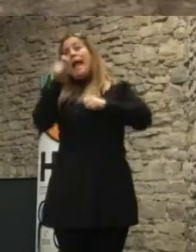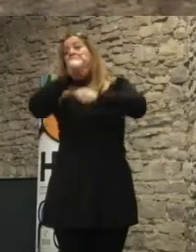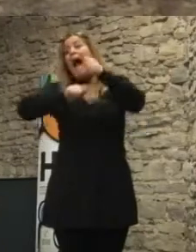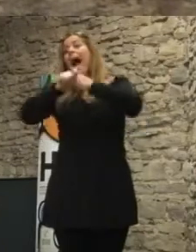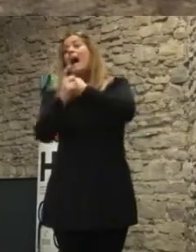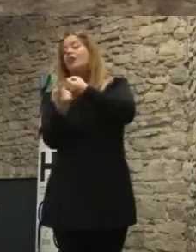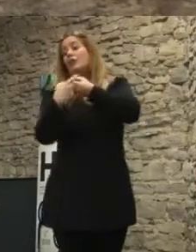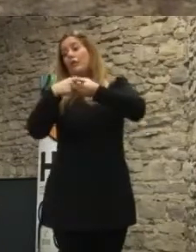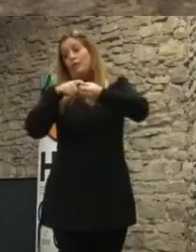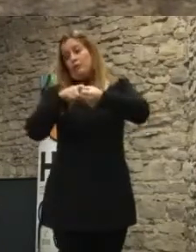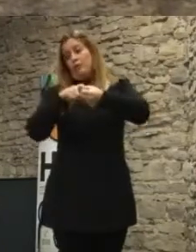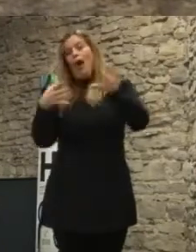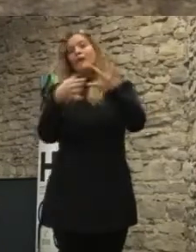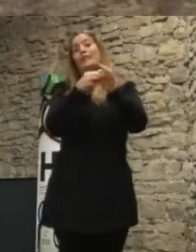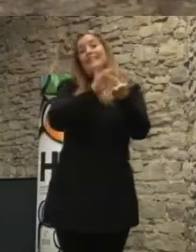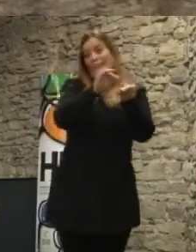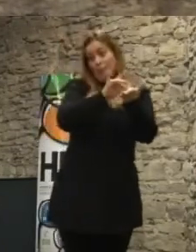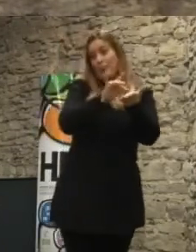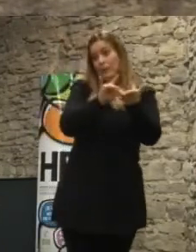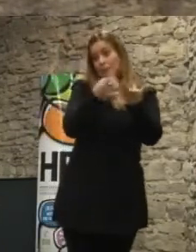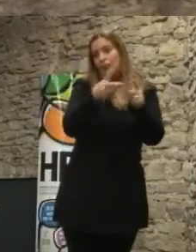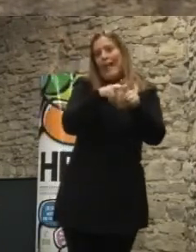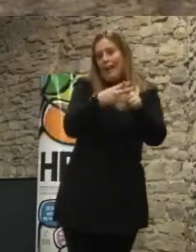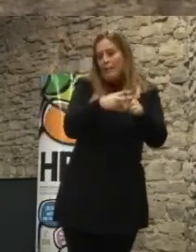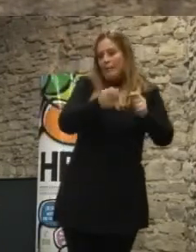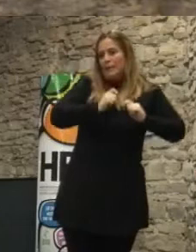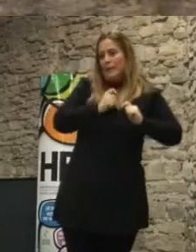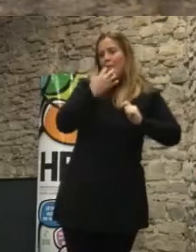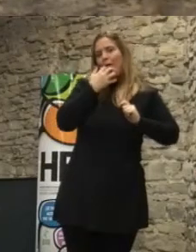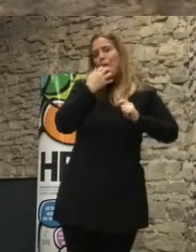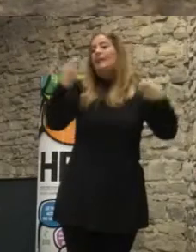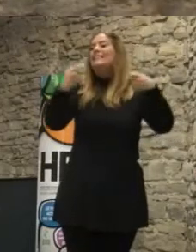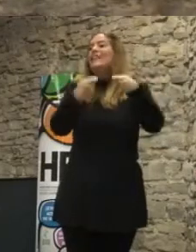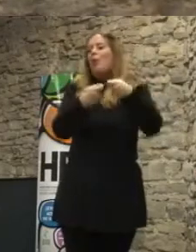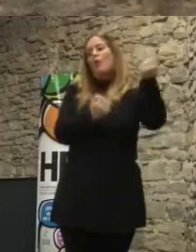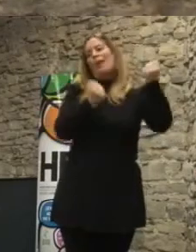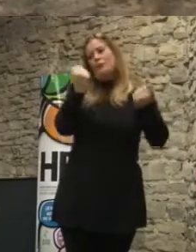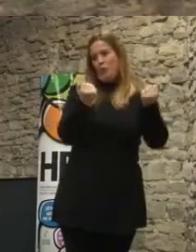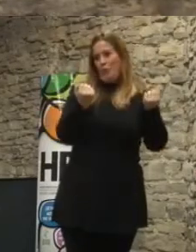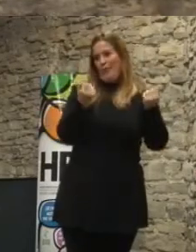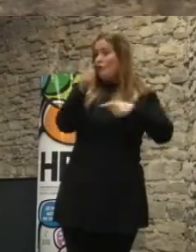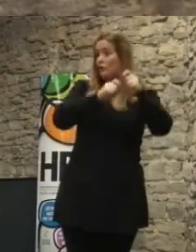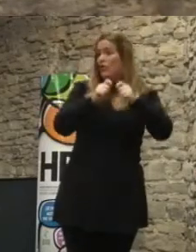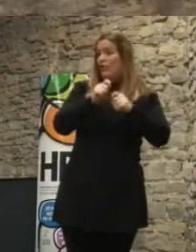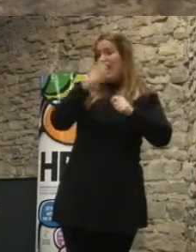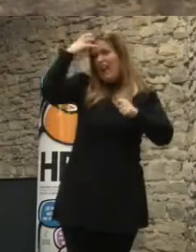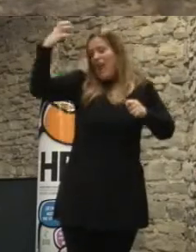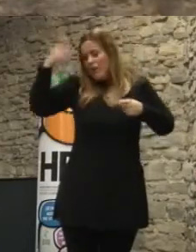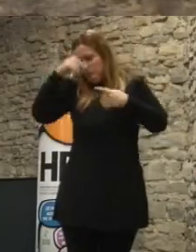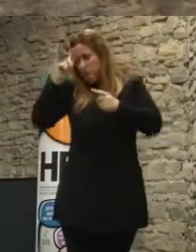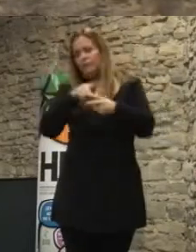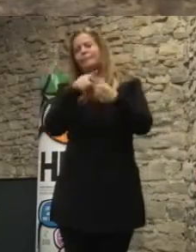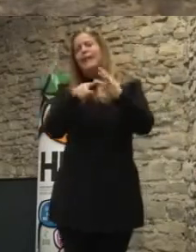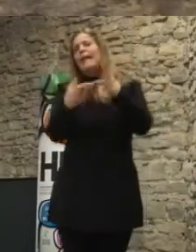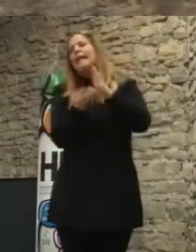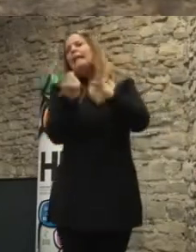instrumental asociado a servicios, el seguro del automóvil en el Real, no sé, en la asociación, no sé qué, quitas la cuota